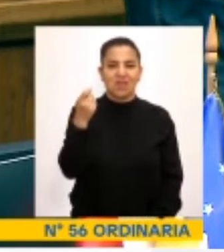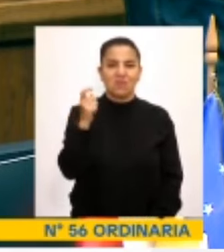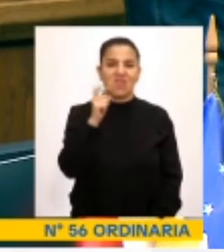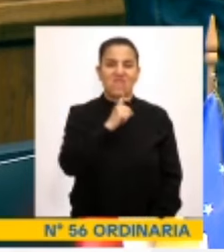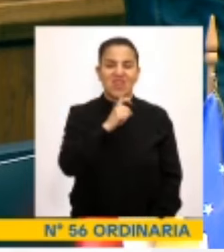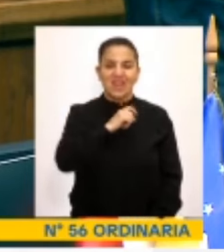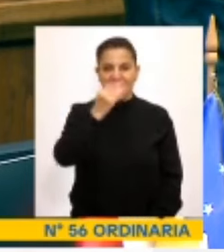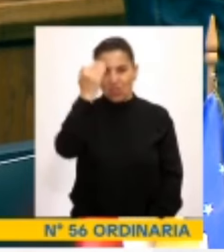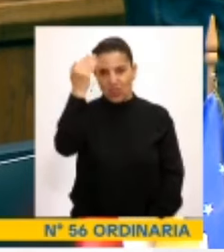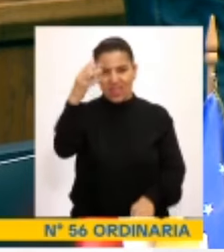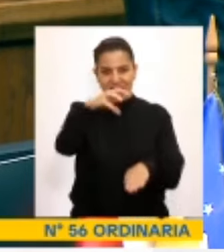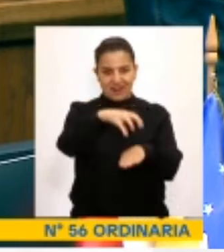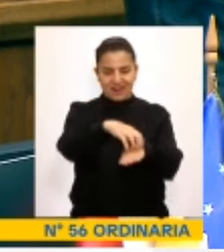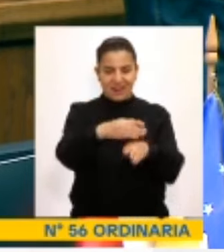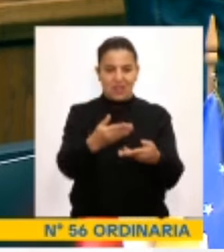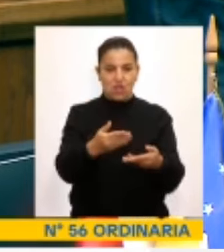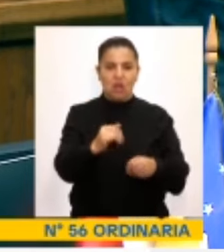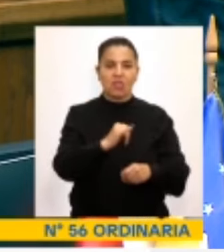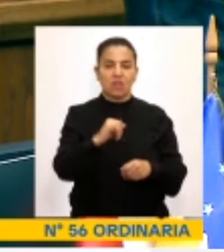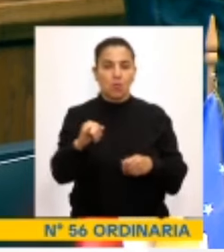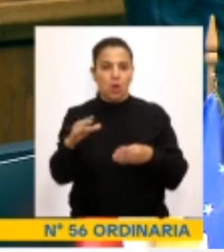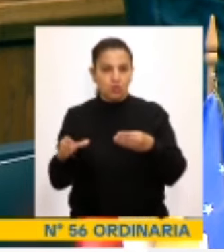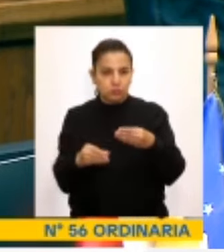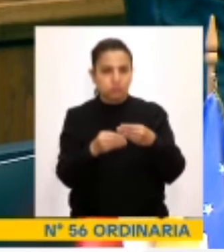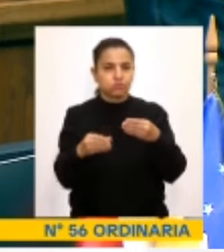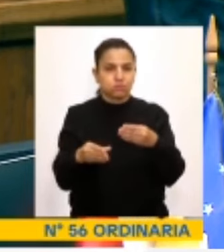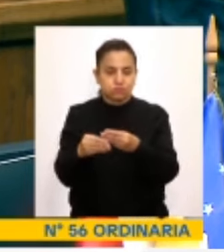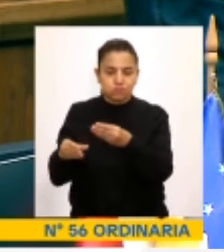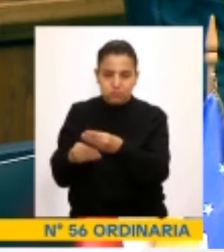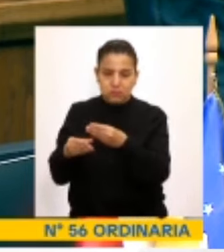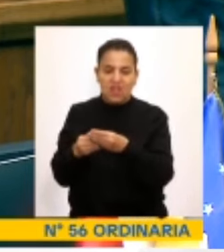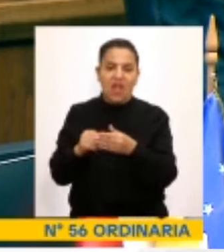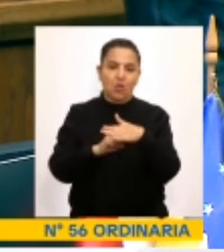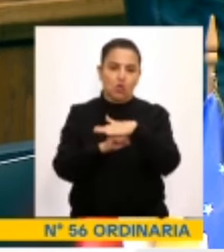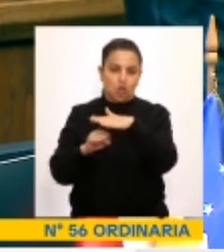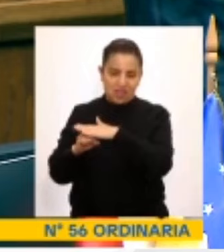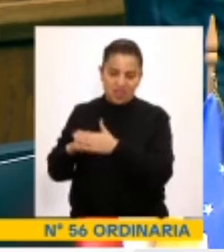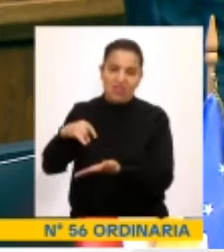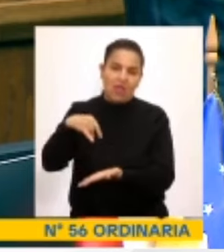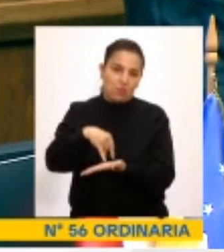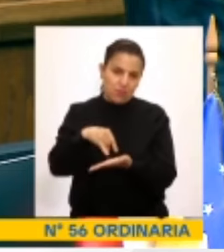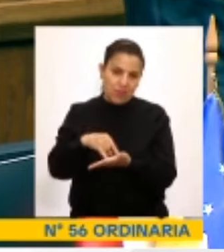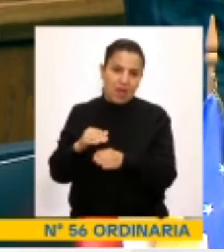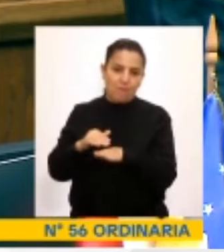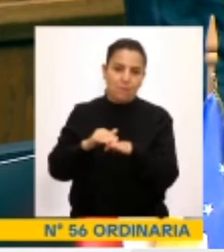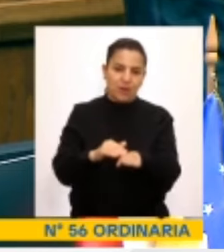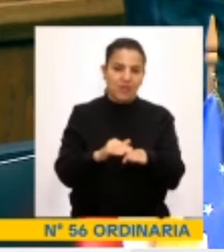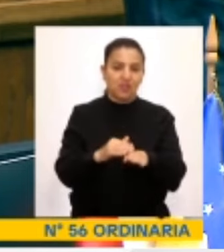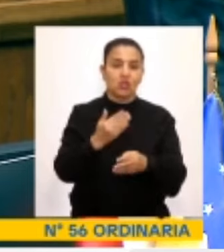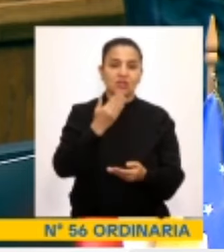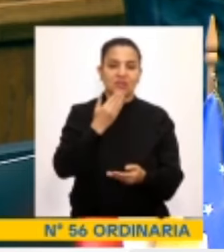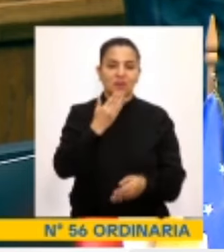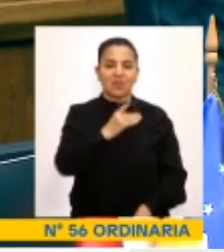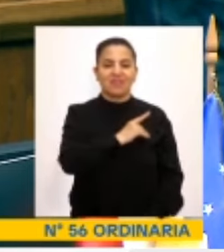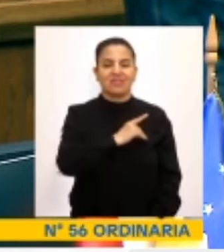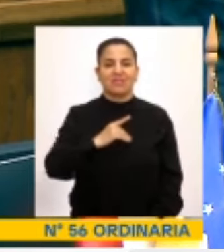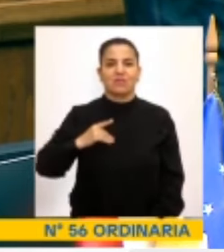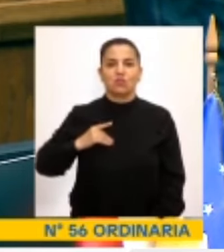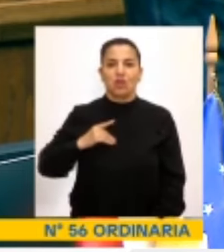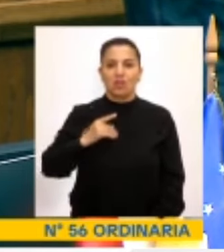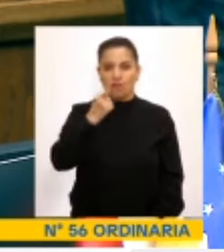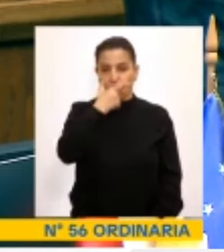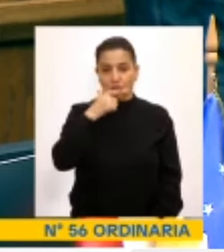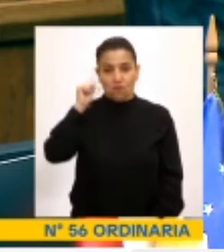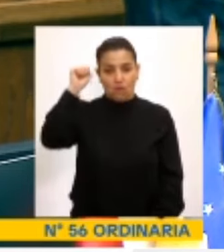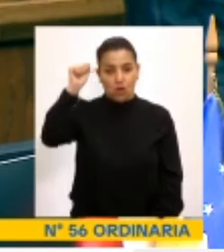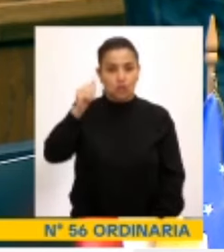a la que posteriormente se fueron sumando distintas autoridades y parlamentarios, incluyendo al entonces diputado Gabriel Boric,